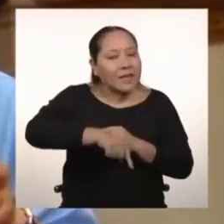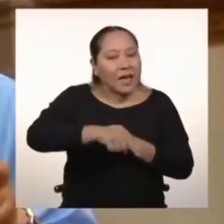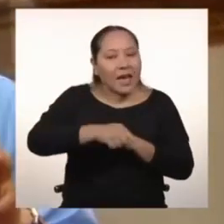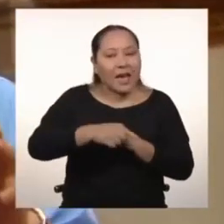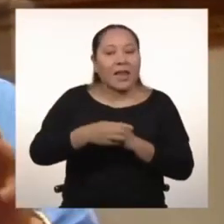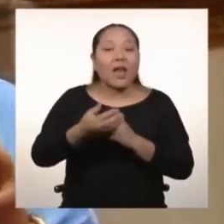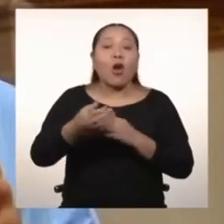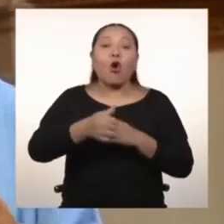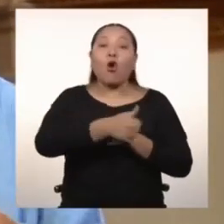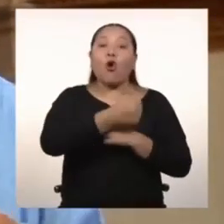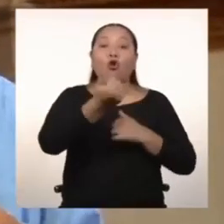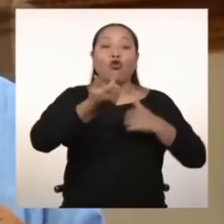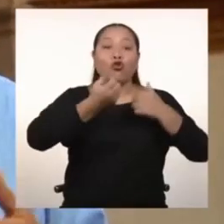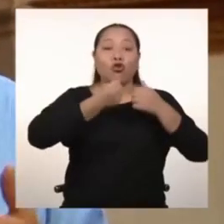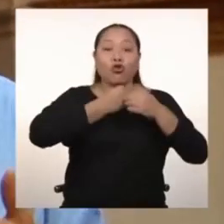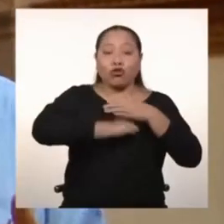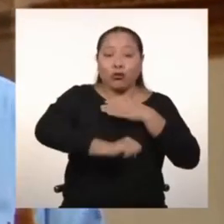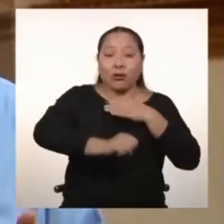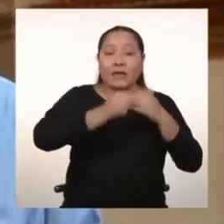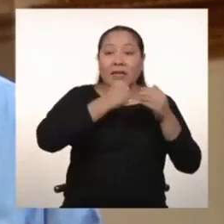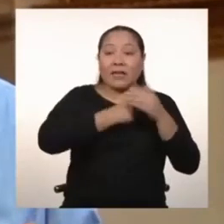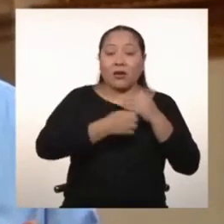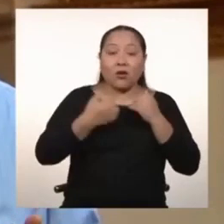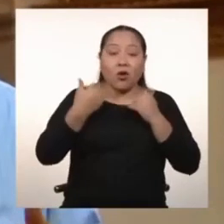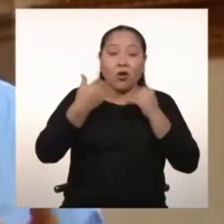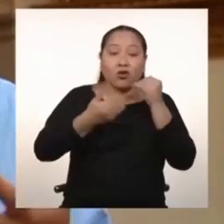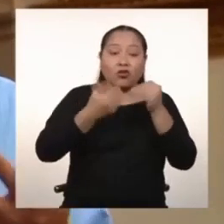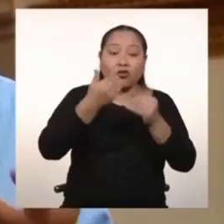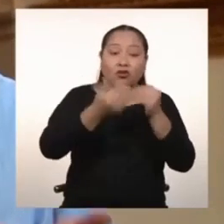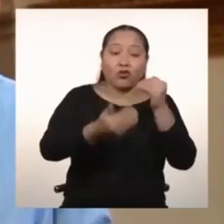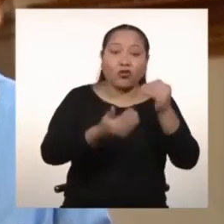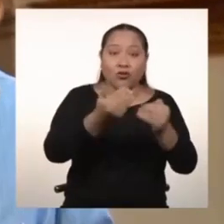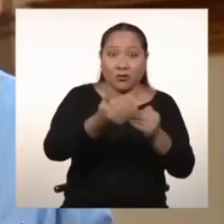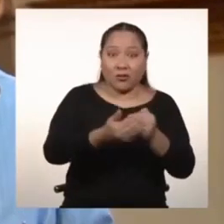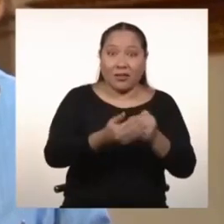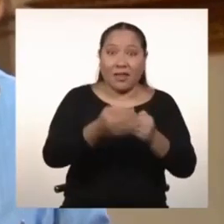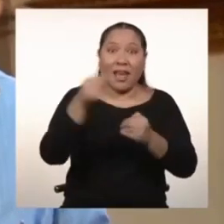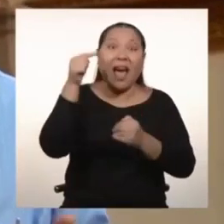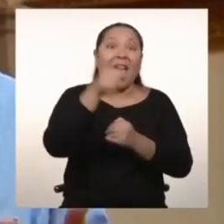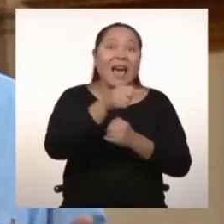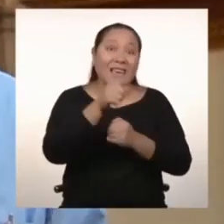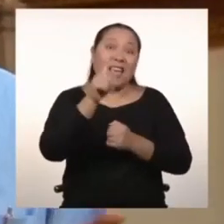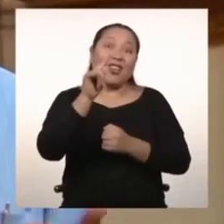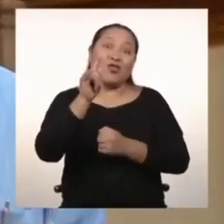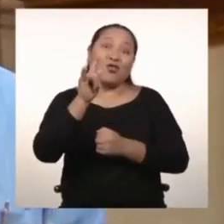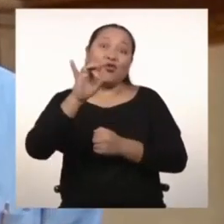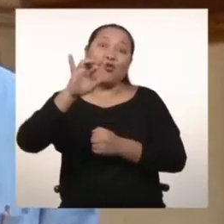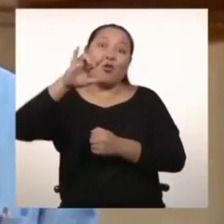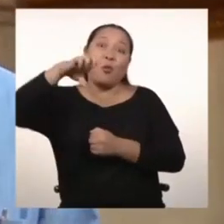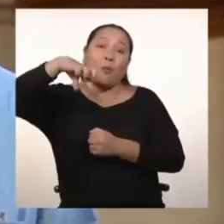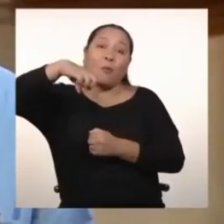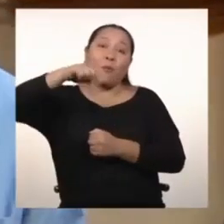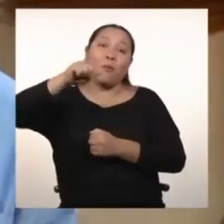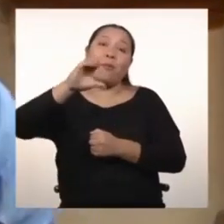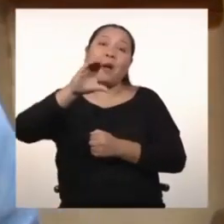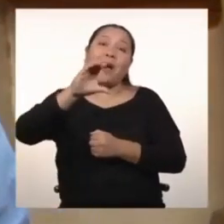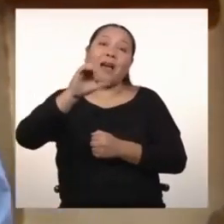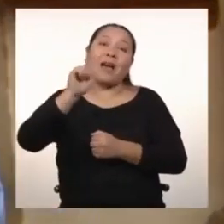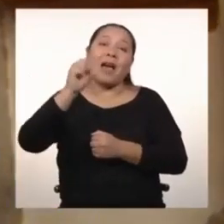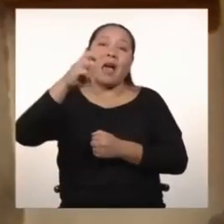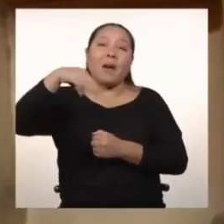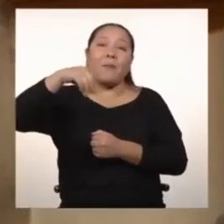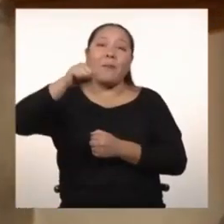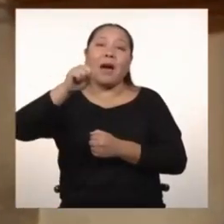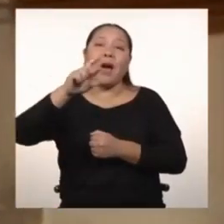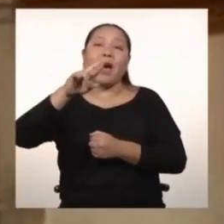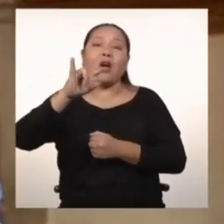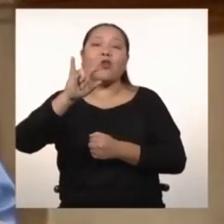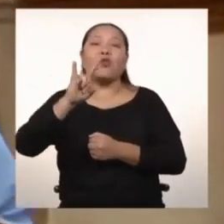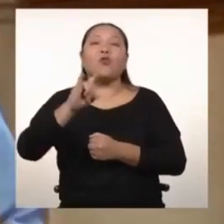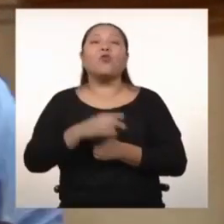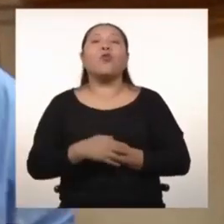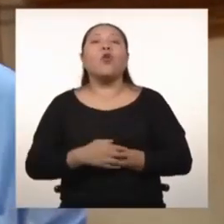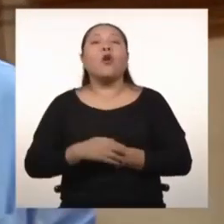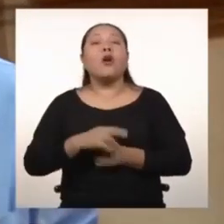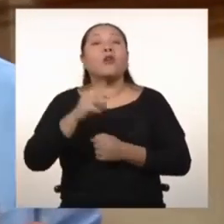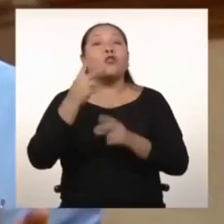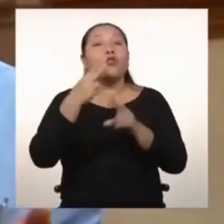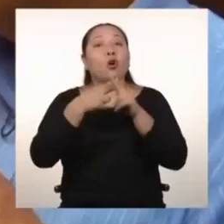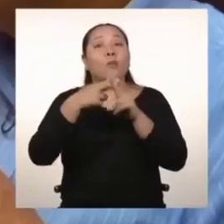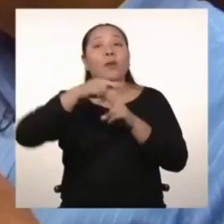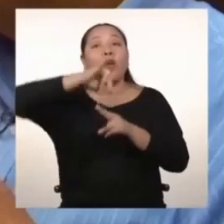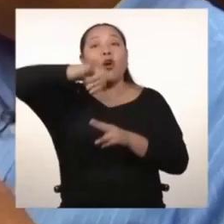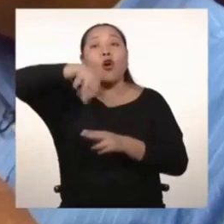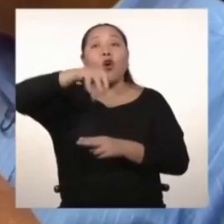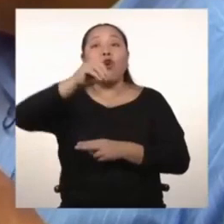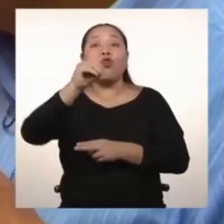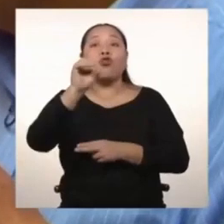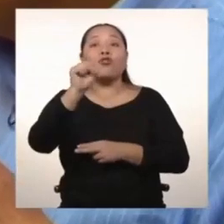ese contexto había que ubicar a Túpac Amaru, José Gabriel Condorcanqui Túpac Amaru, ¿no? Y que se educó aquí en el Cusco. Que se educó en el